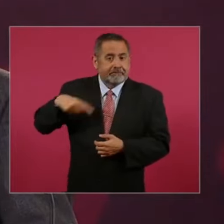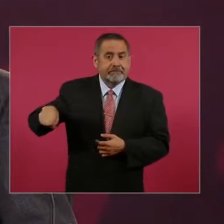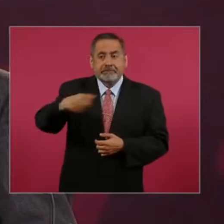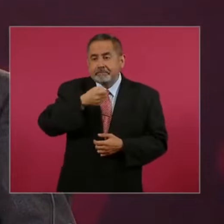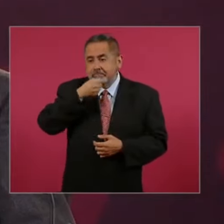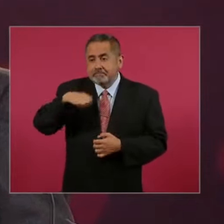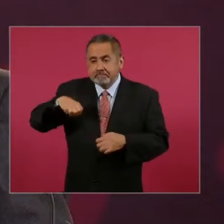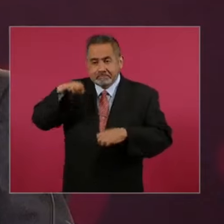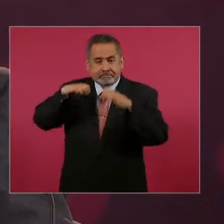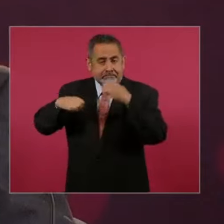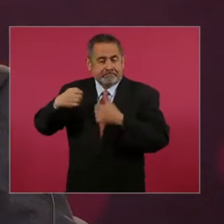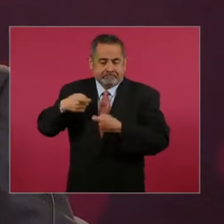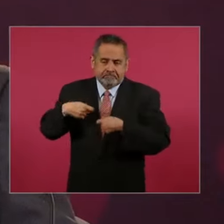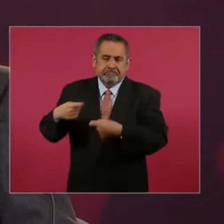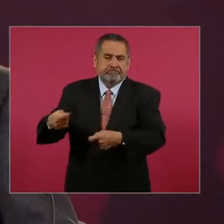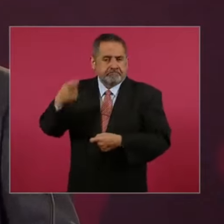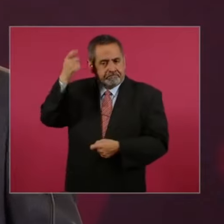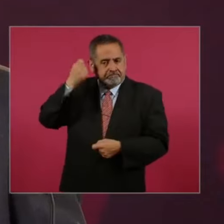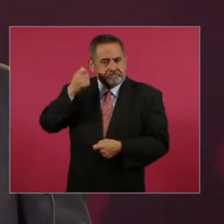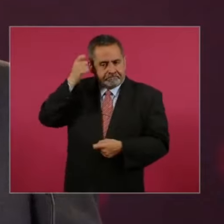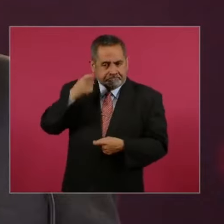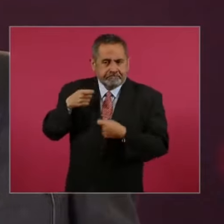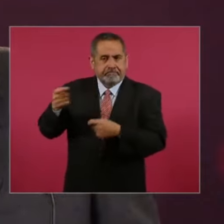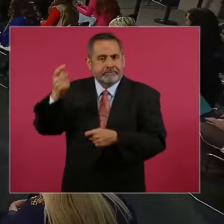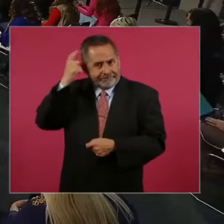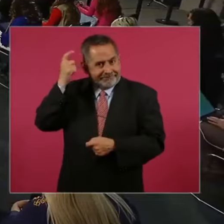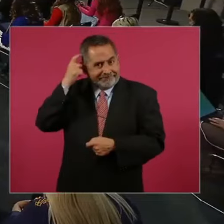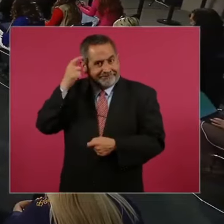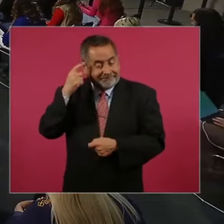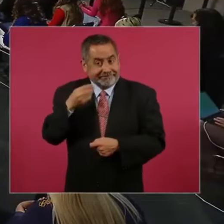mayores, de esta cabecita.